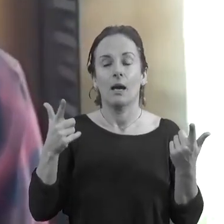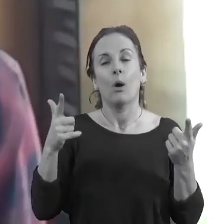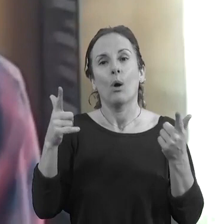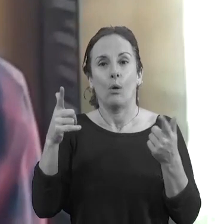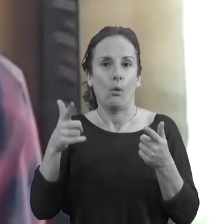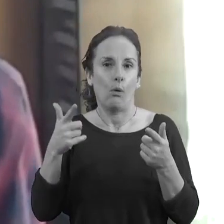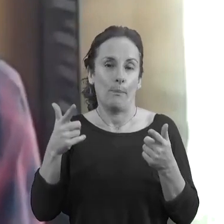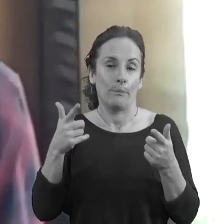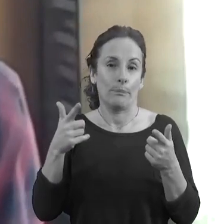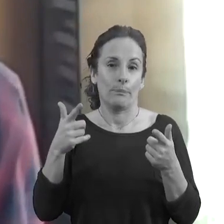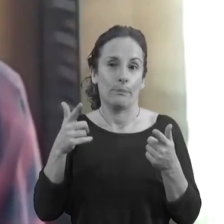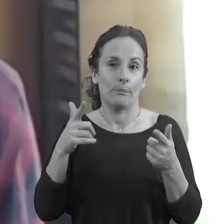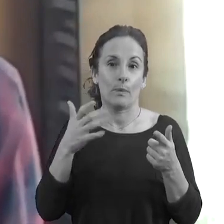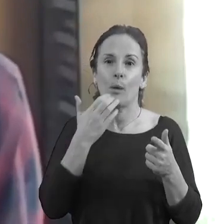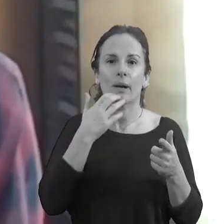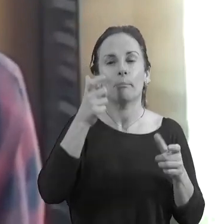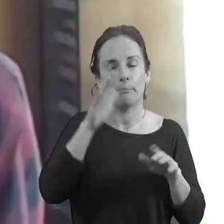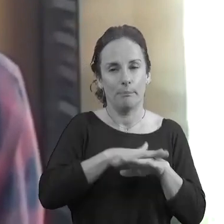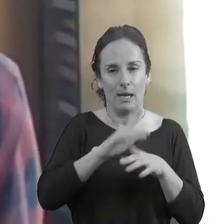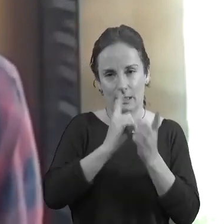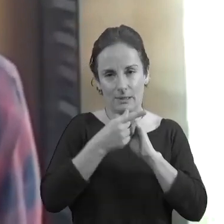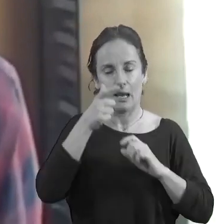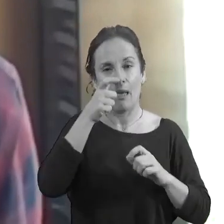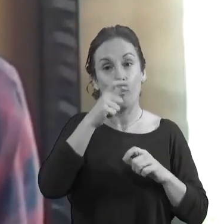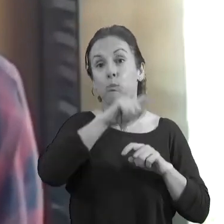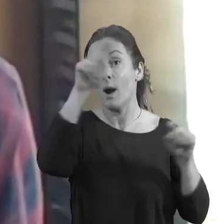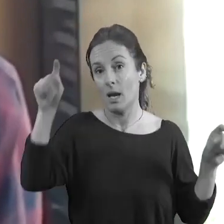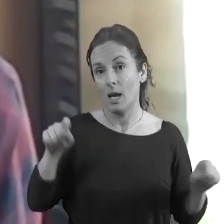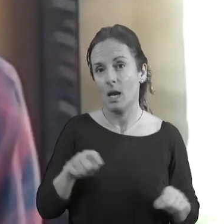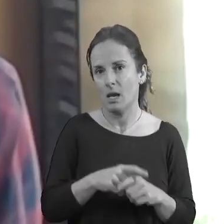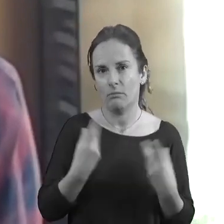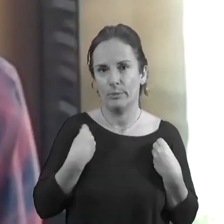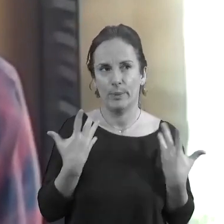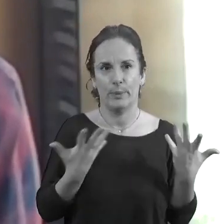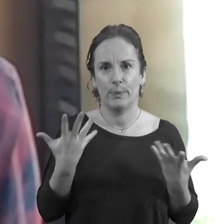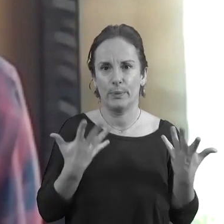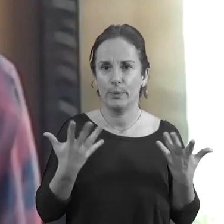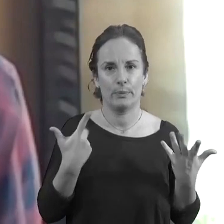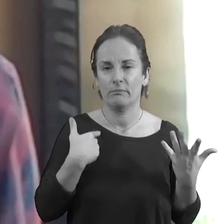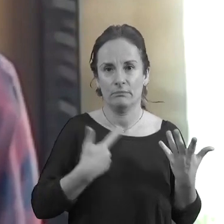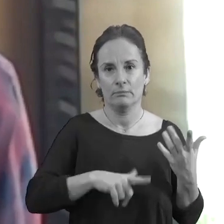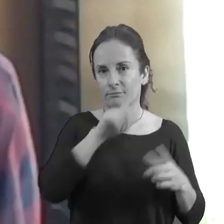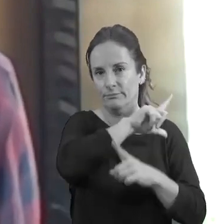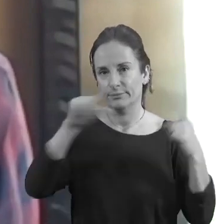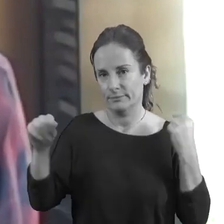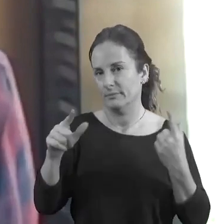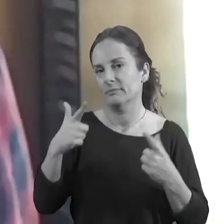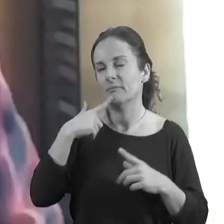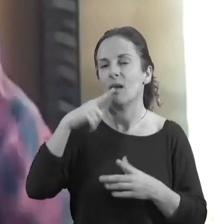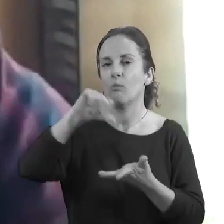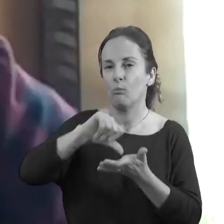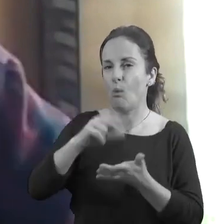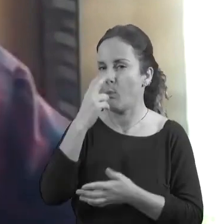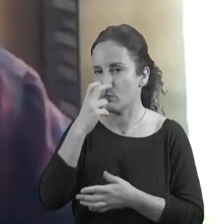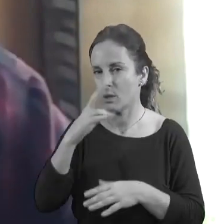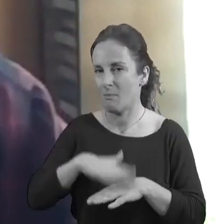es mucho más complicada, ¿no? Y creo que esto es una cosa que tenemos que seguir, desde luego, teniendo presente, ¿no?